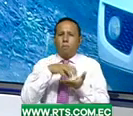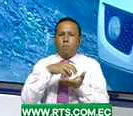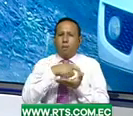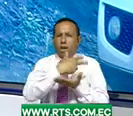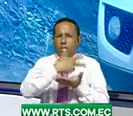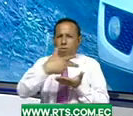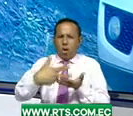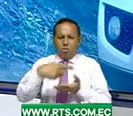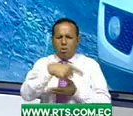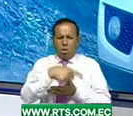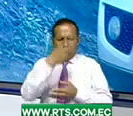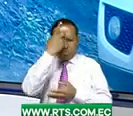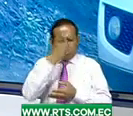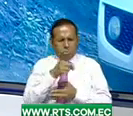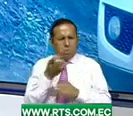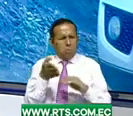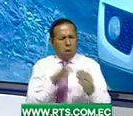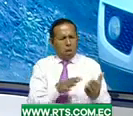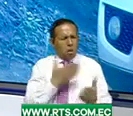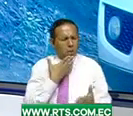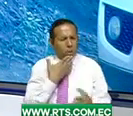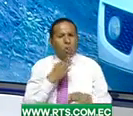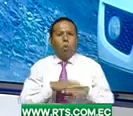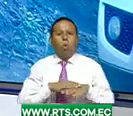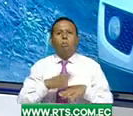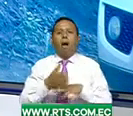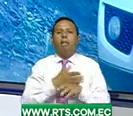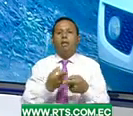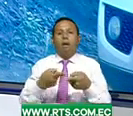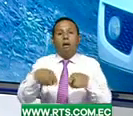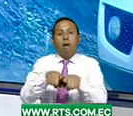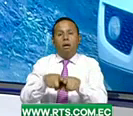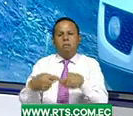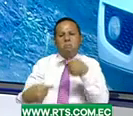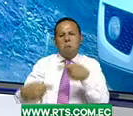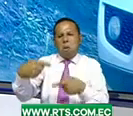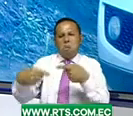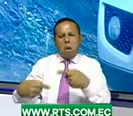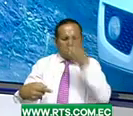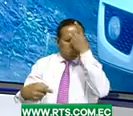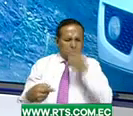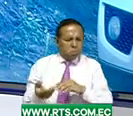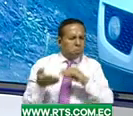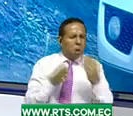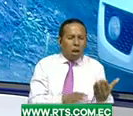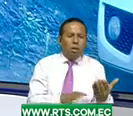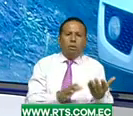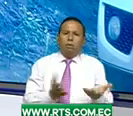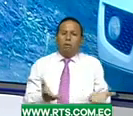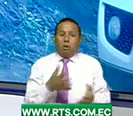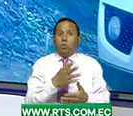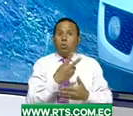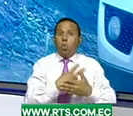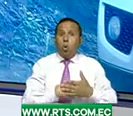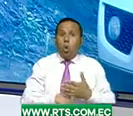con su conviviente. La madre pide investigar el caso. La joven deja un niño en la orfandad.